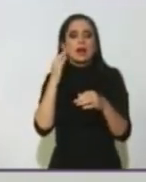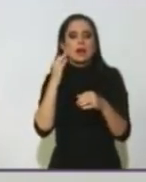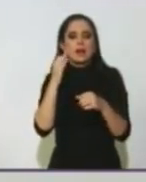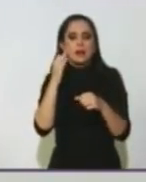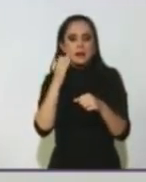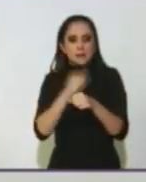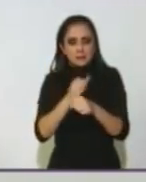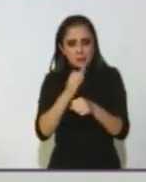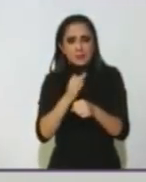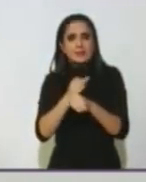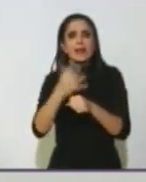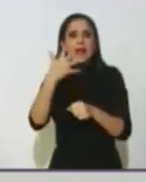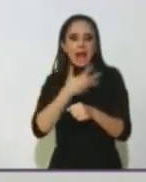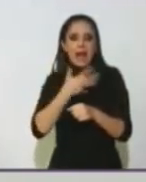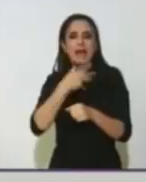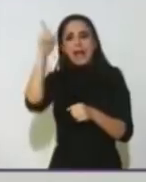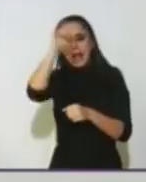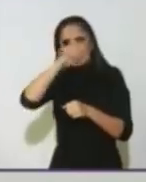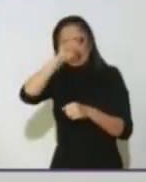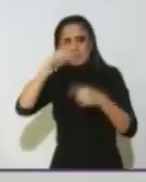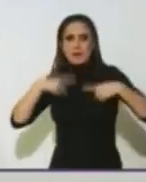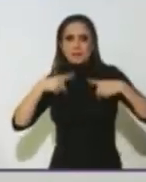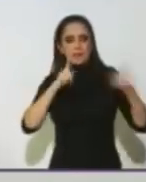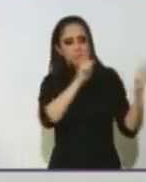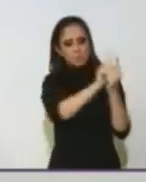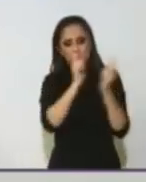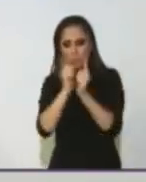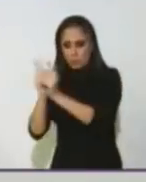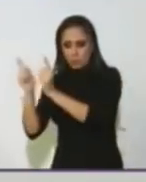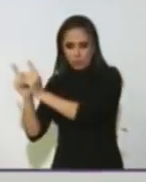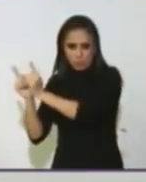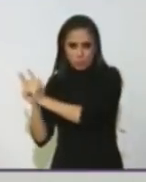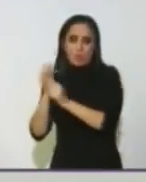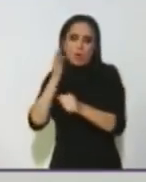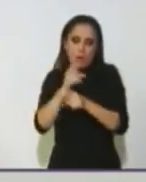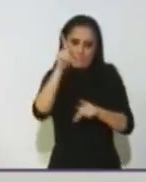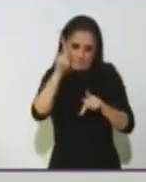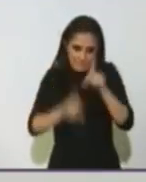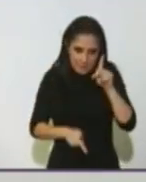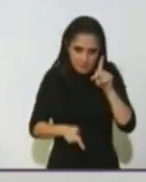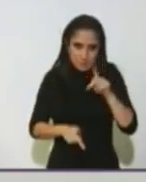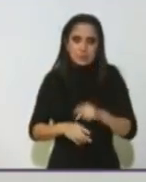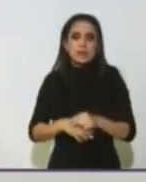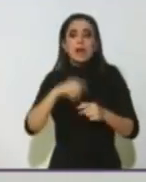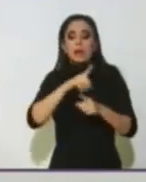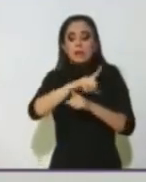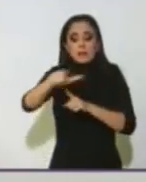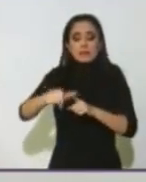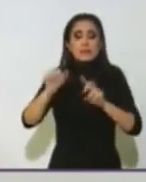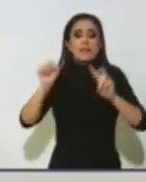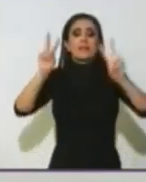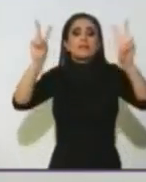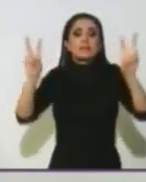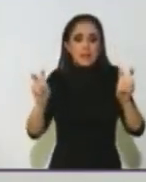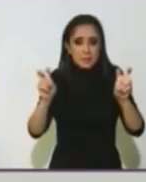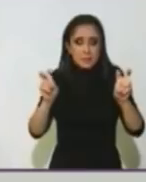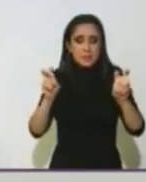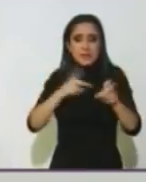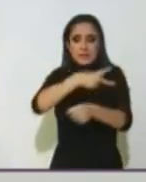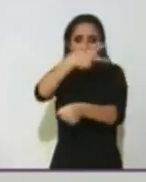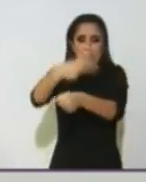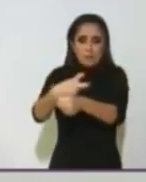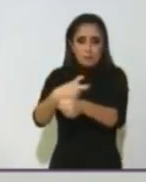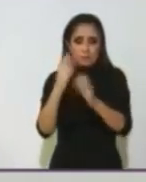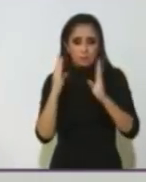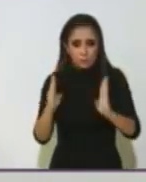de que vienen los asesores pero le quiere decir el siguiente tema lo voy adelantando eso no yo diría que de los más sensibles